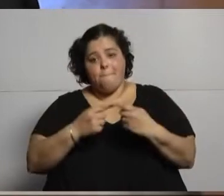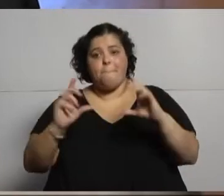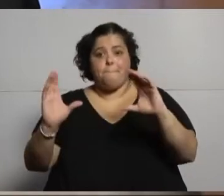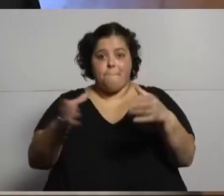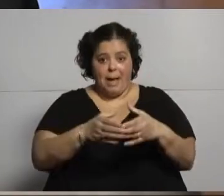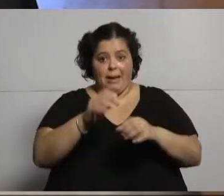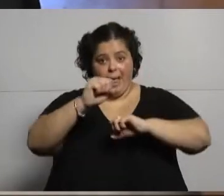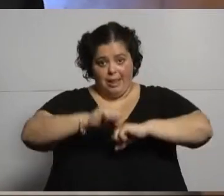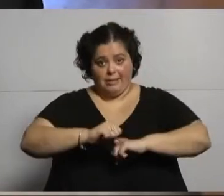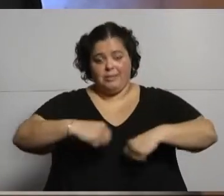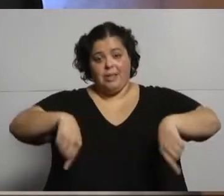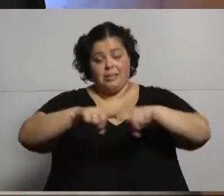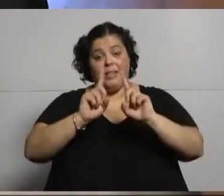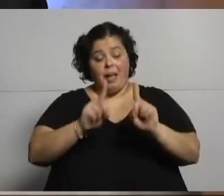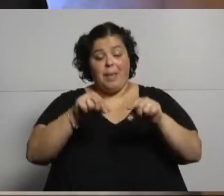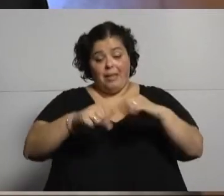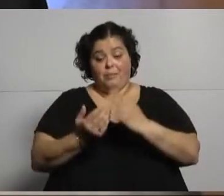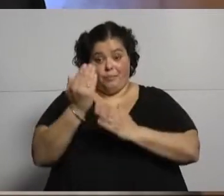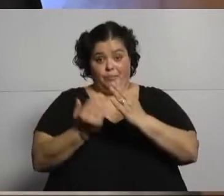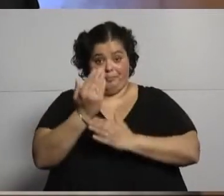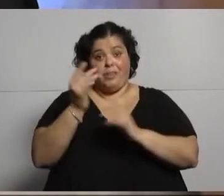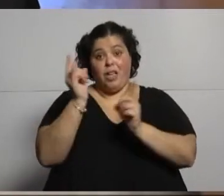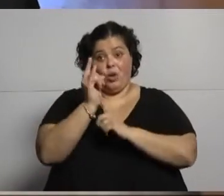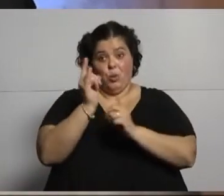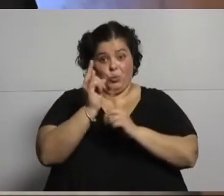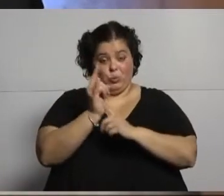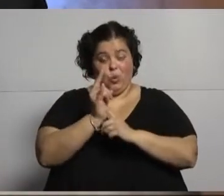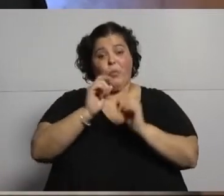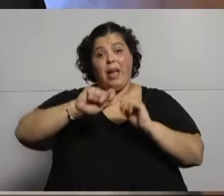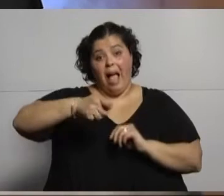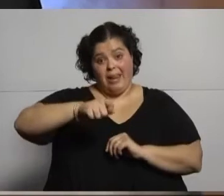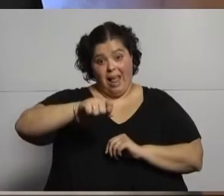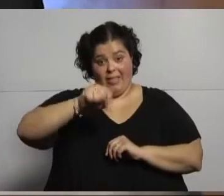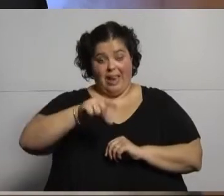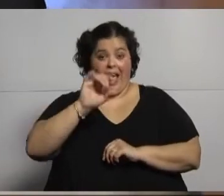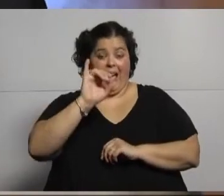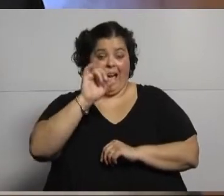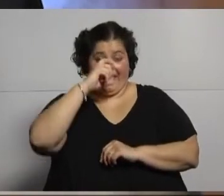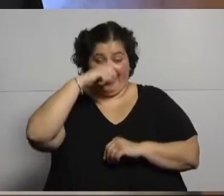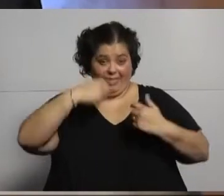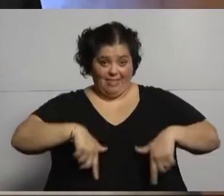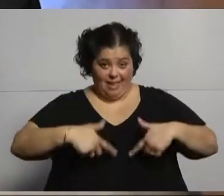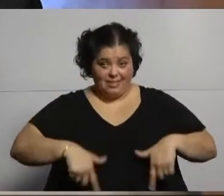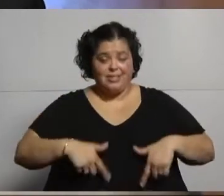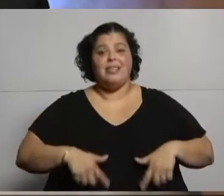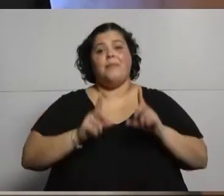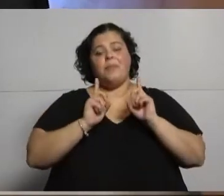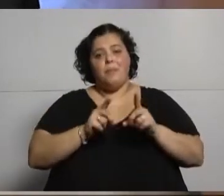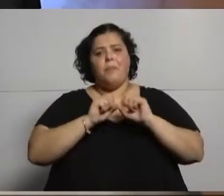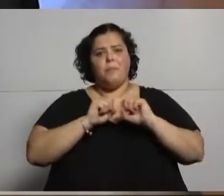canal de la Intendencia. Y este es un panel titulado Servicios Públicos y Gobierno Remoto, en el que la idea es pensar un poco en